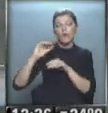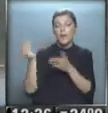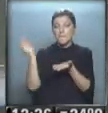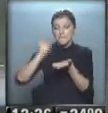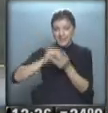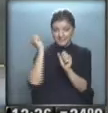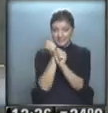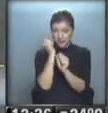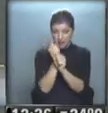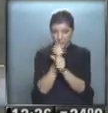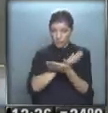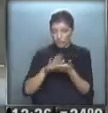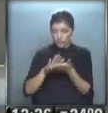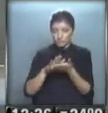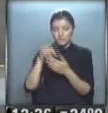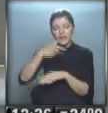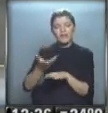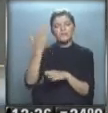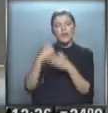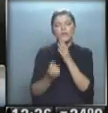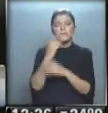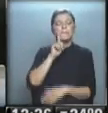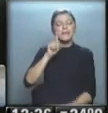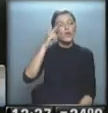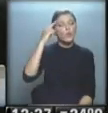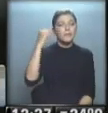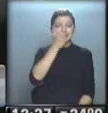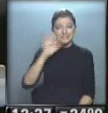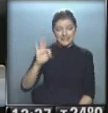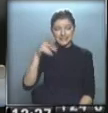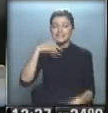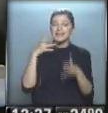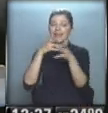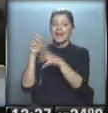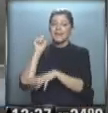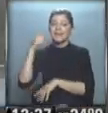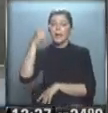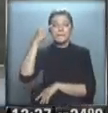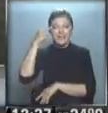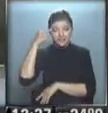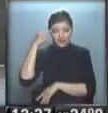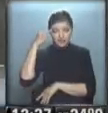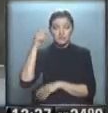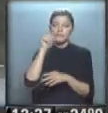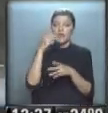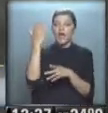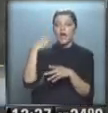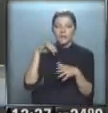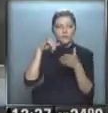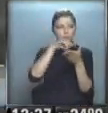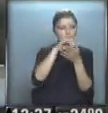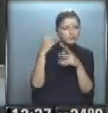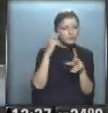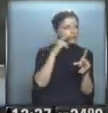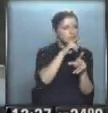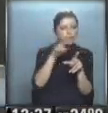drones surgieron a principios de los 60, durante la Guerra de Vietnam, cuando se usaron vehículos controlados por radio para captar imágenes